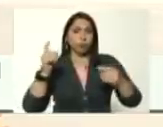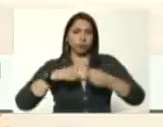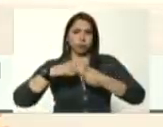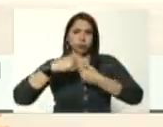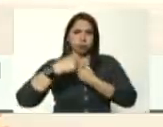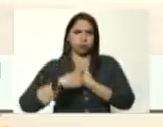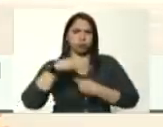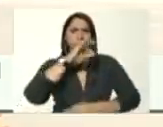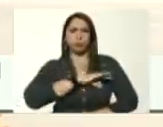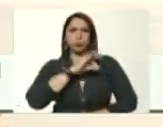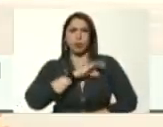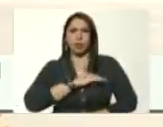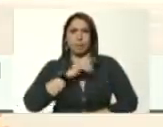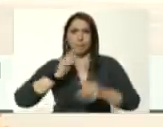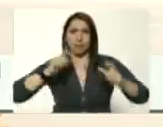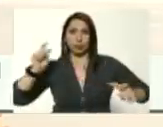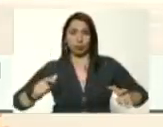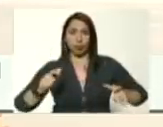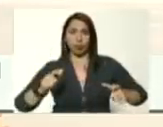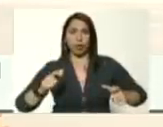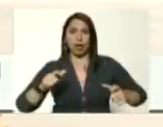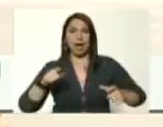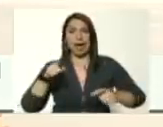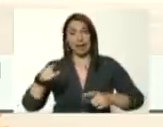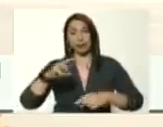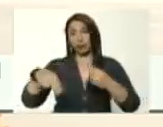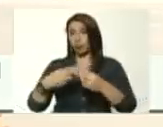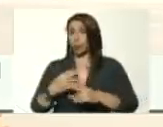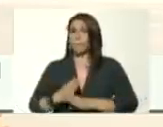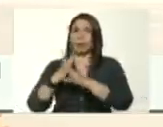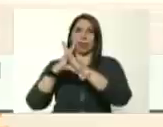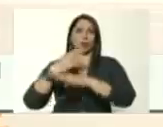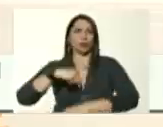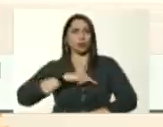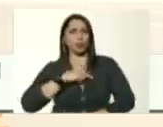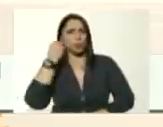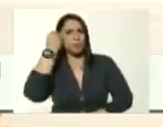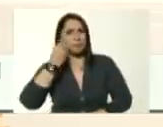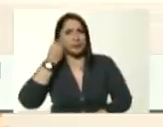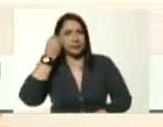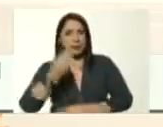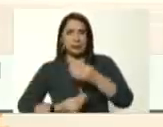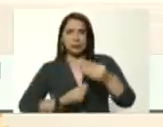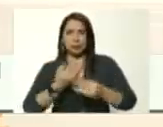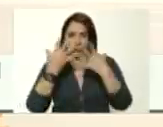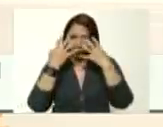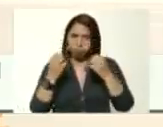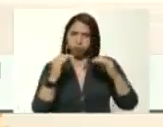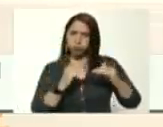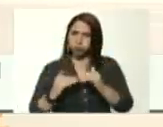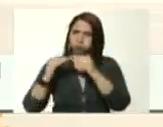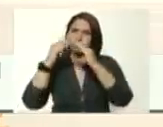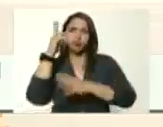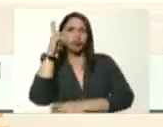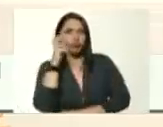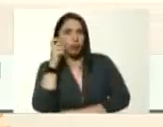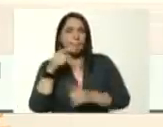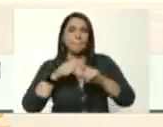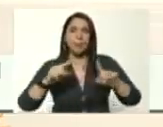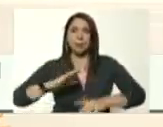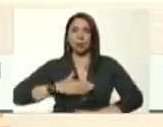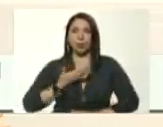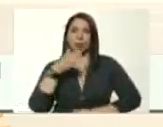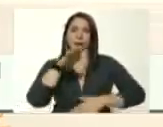una sociedad para que ellos nunca se detenga y eso lo que creo que estamos haciendo acá entendiéndonos escuchándonos para poder